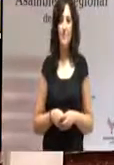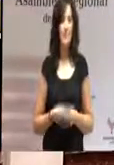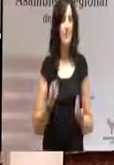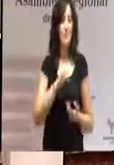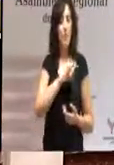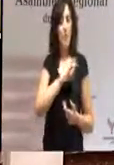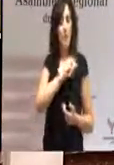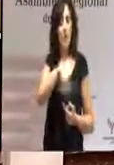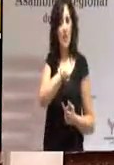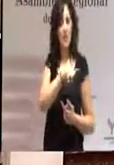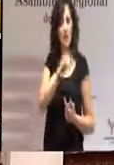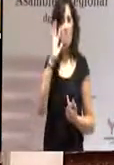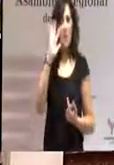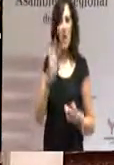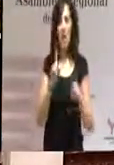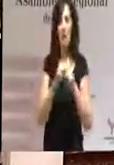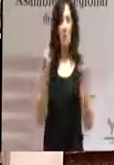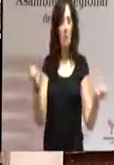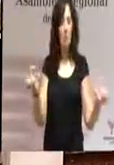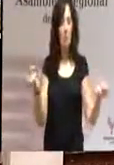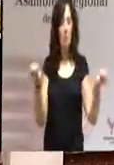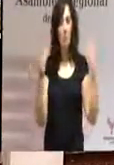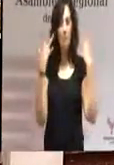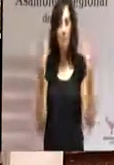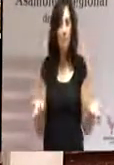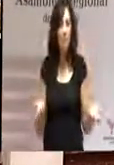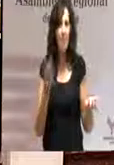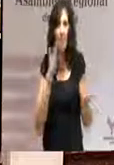ustedes parecen no enterarse